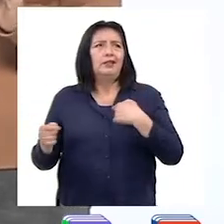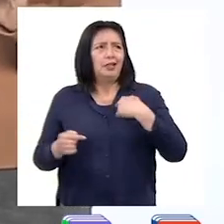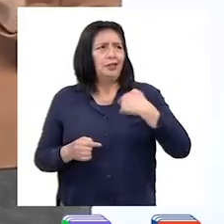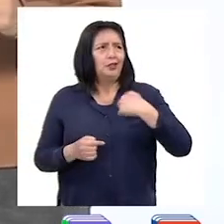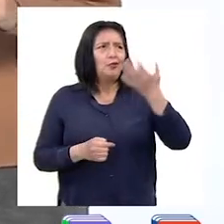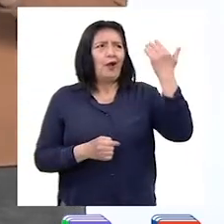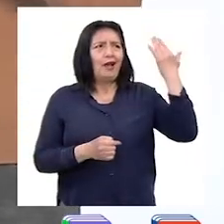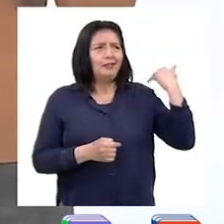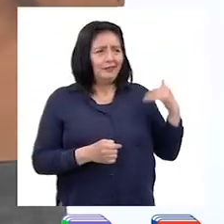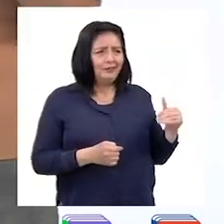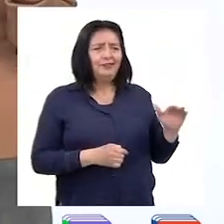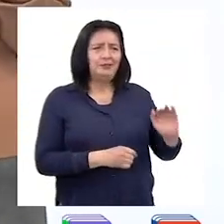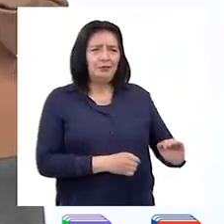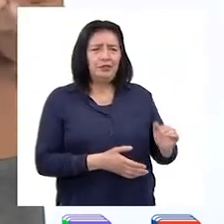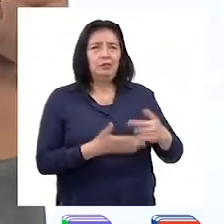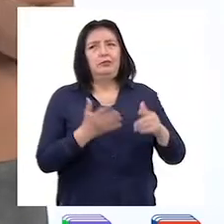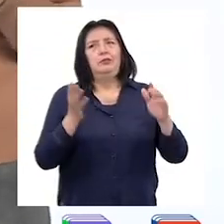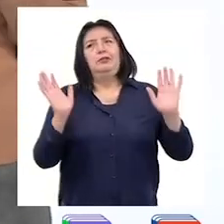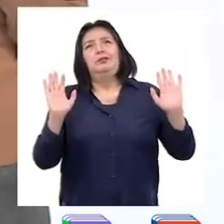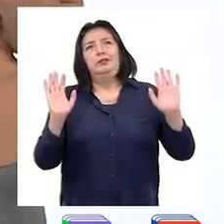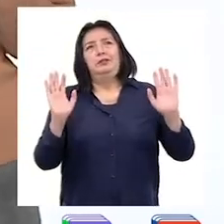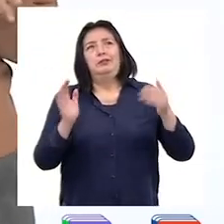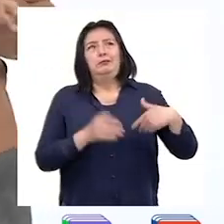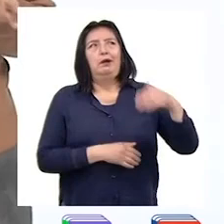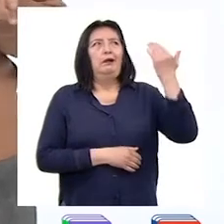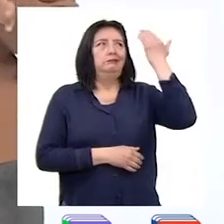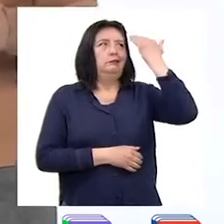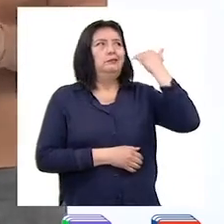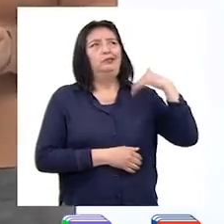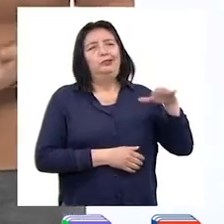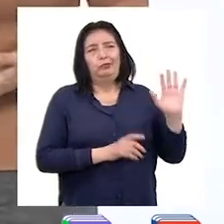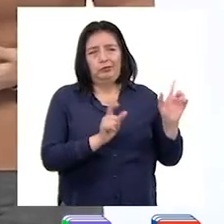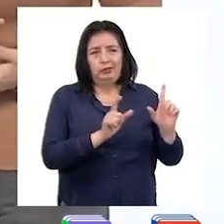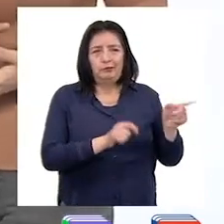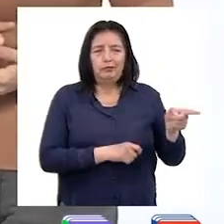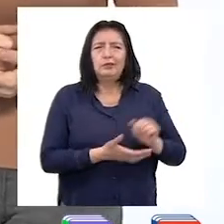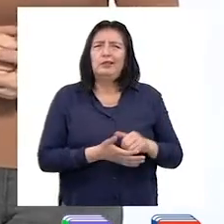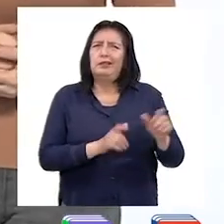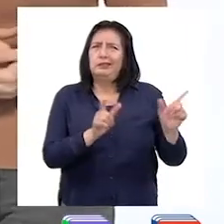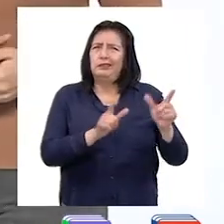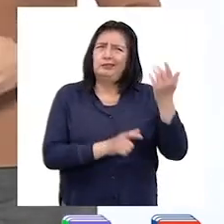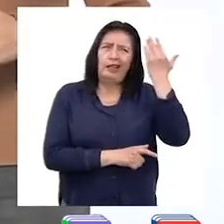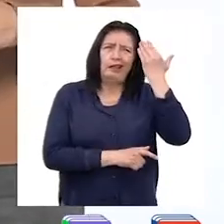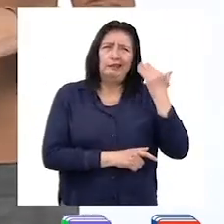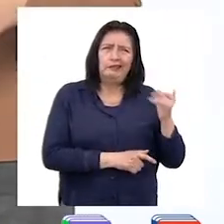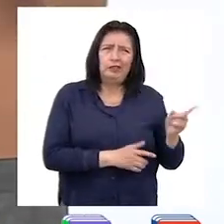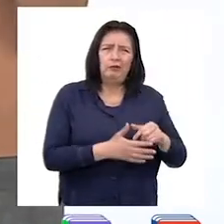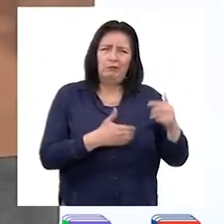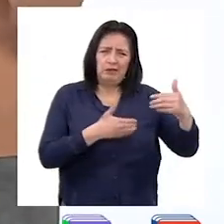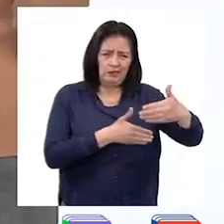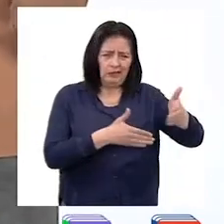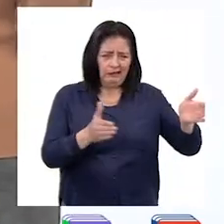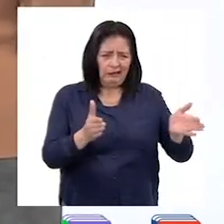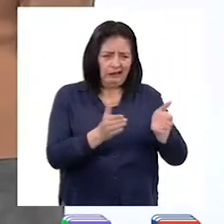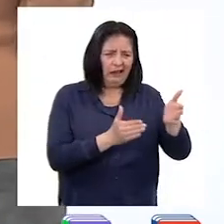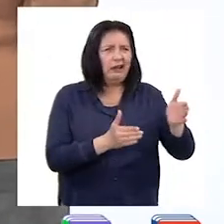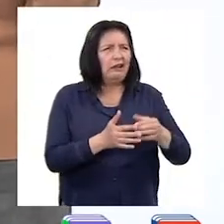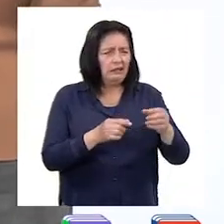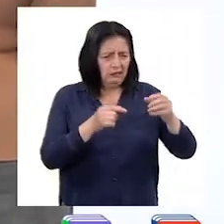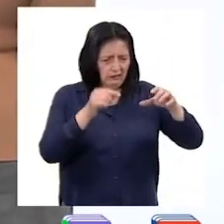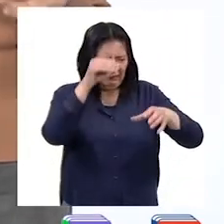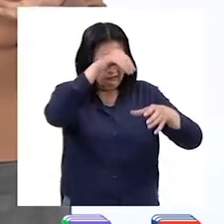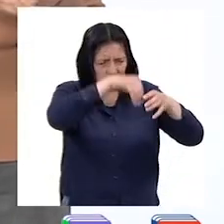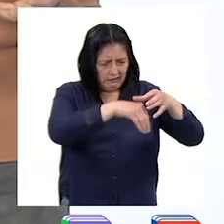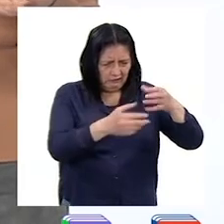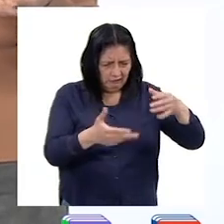en mi infancia y ni qué decir de los más antiguos. Esos televisores antiguos parecían cajas con muchos cables